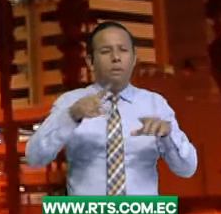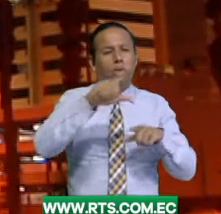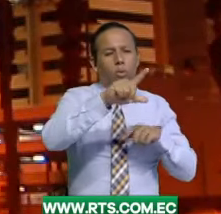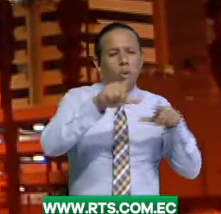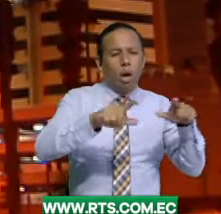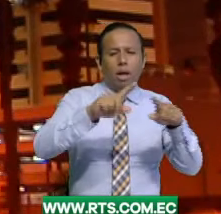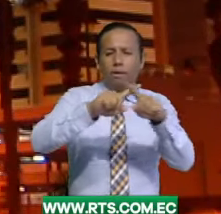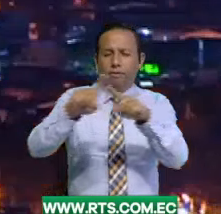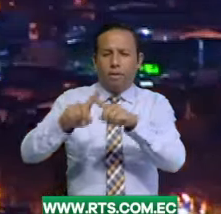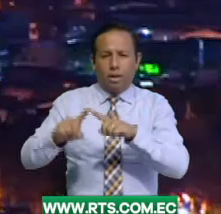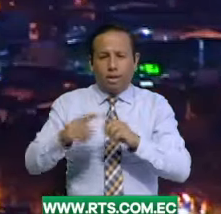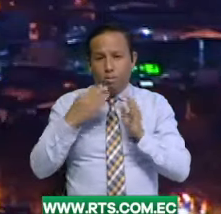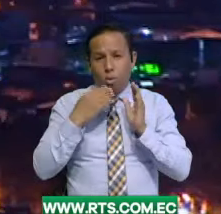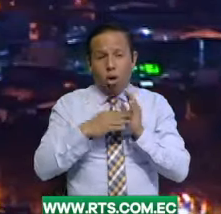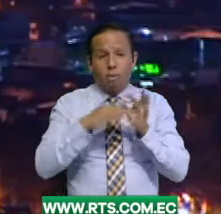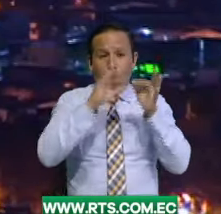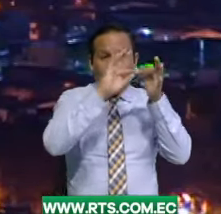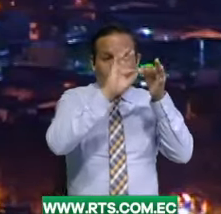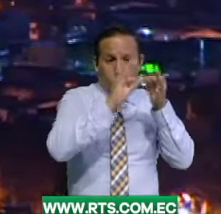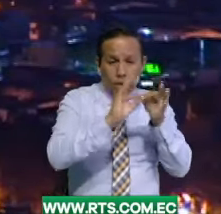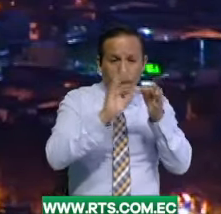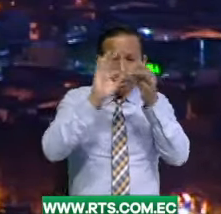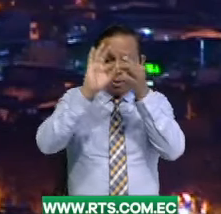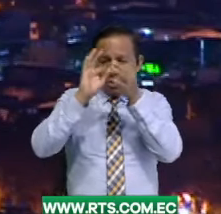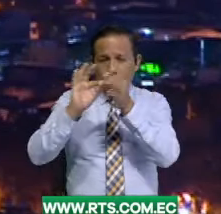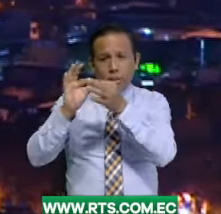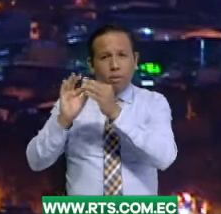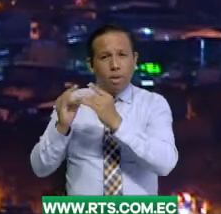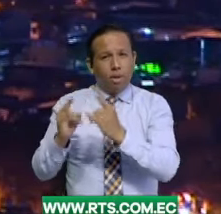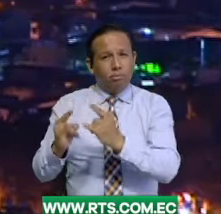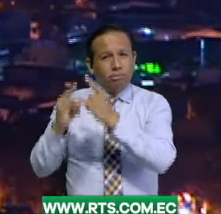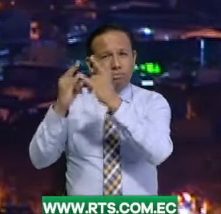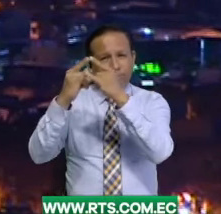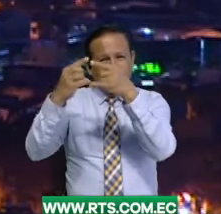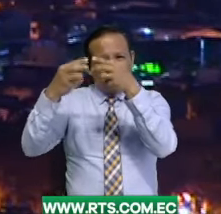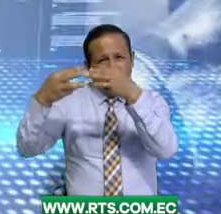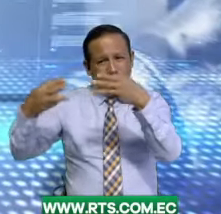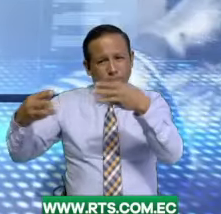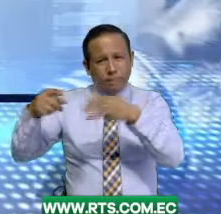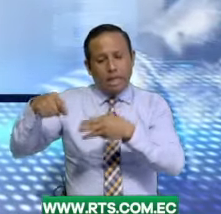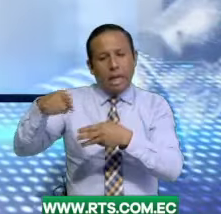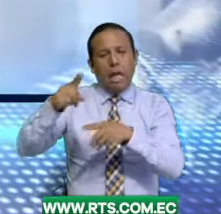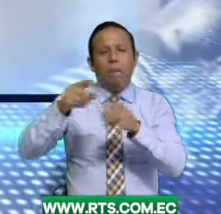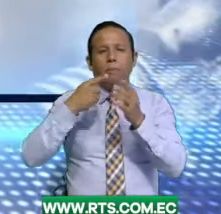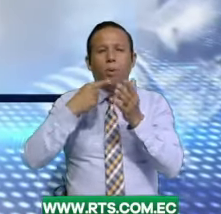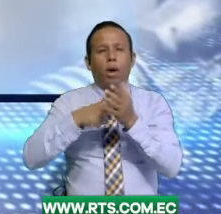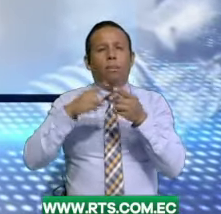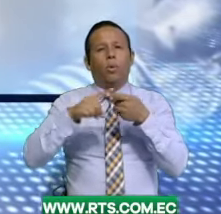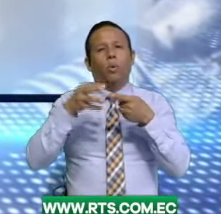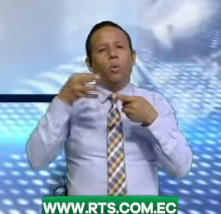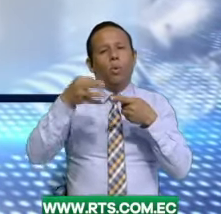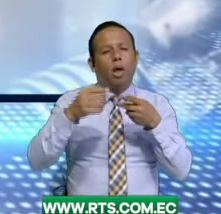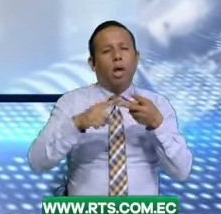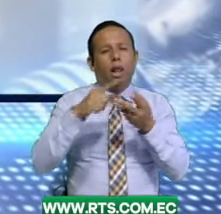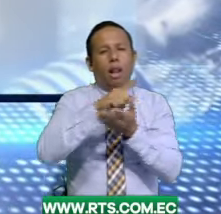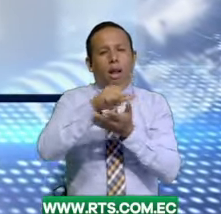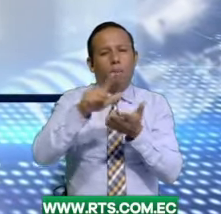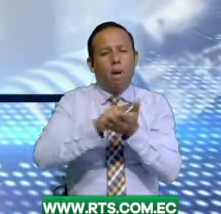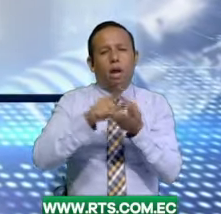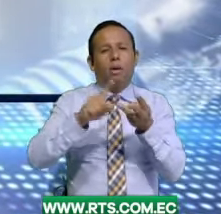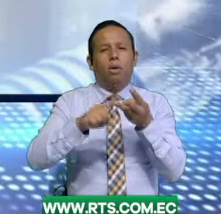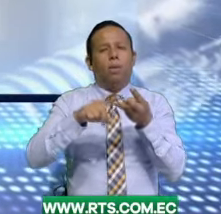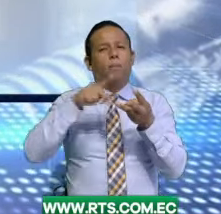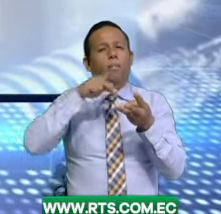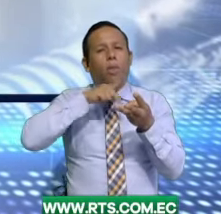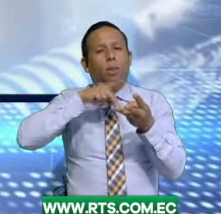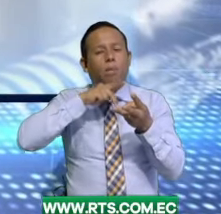el mantenimiento de subestaciones eléctricas que afectarían ciertos sectores de Durán, Lago Agrio y Puerto Viejo,